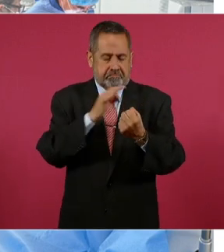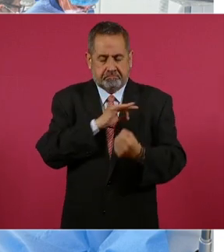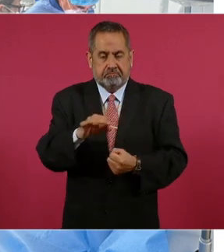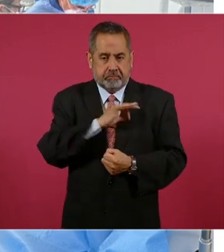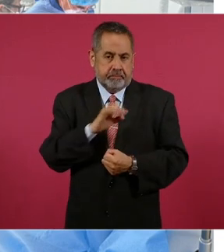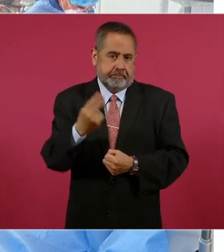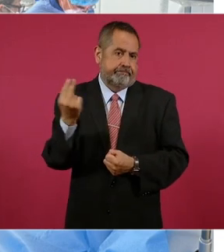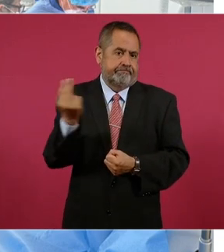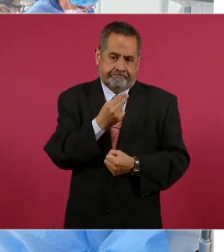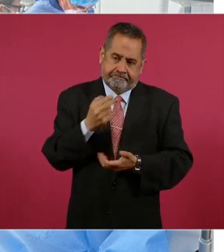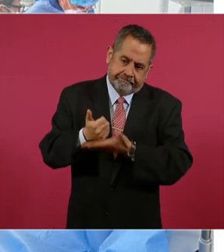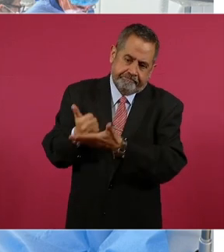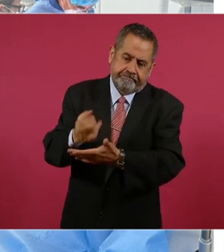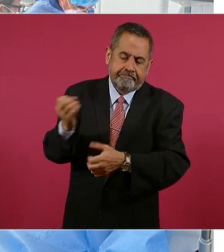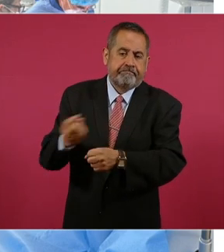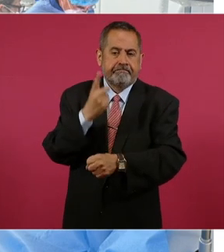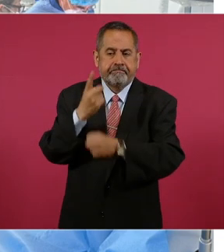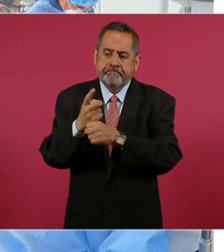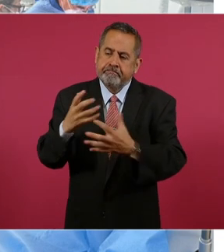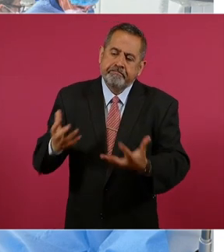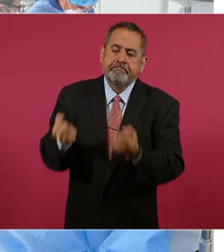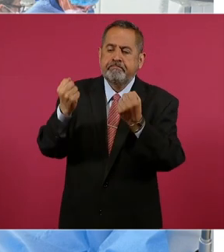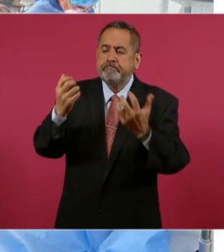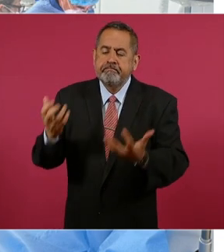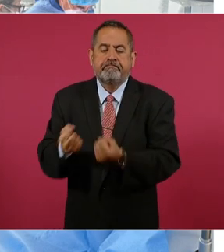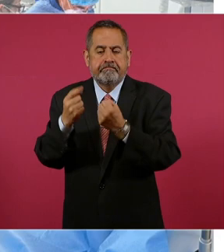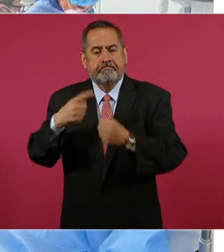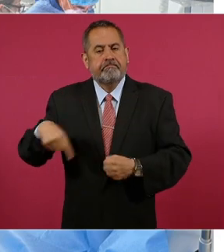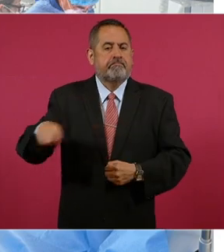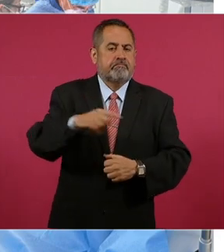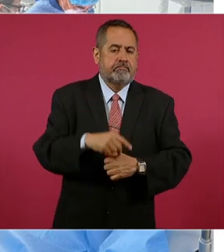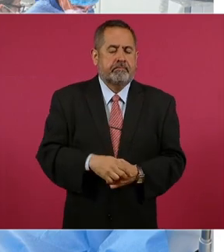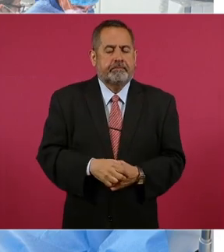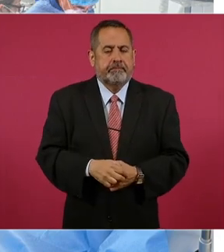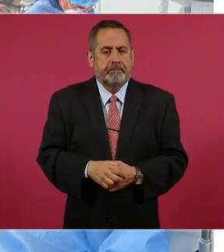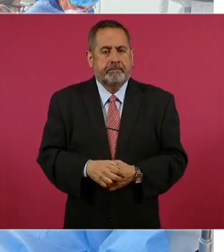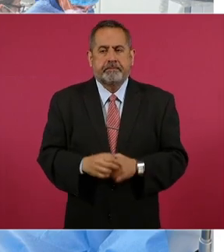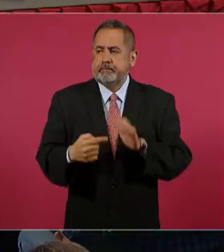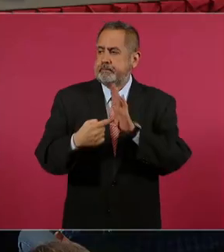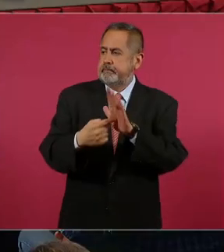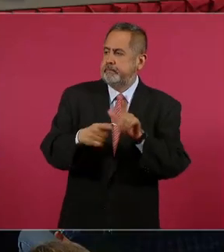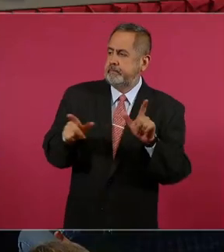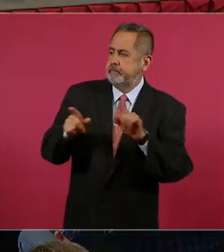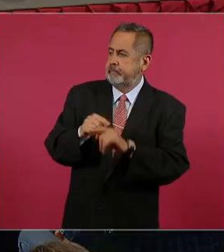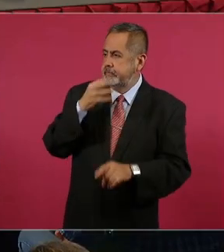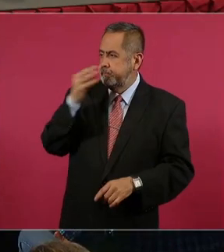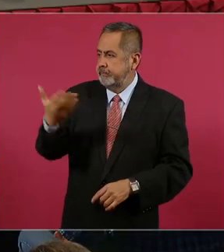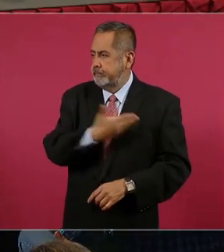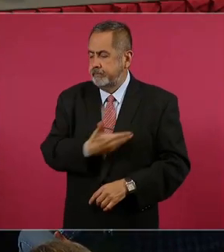para lograr oportunidad salvando vidas. Es cuanto por mi parte, señor presidente. Muchas gracias.